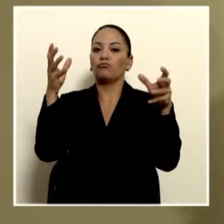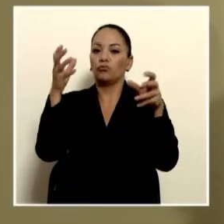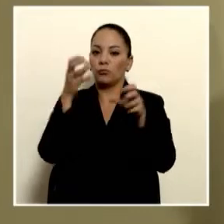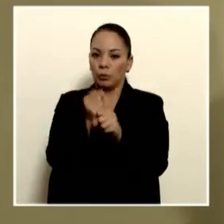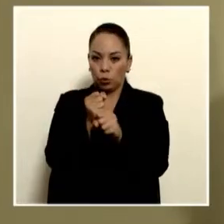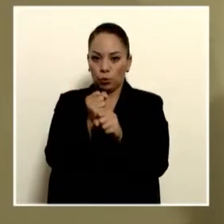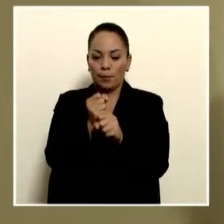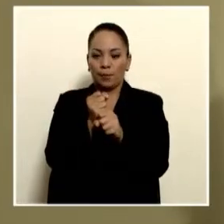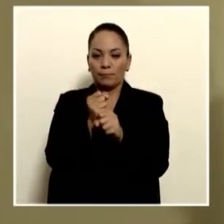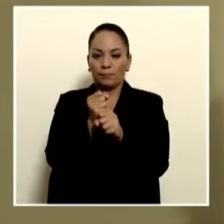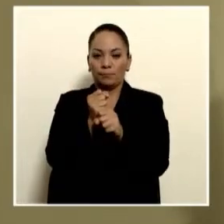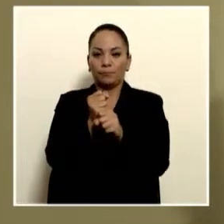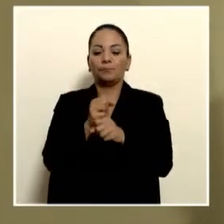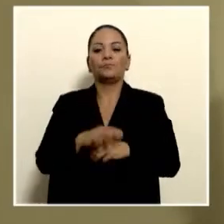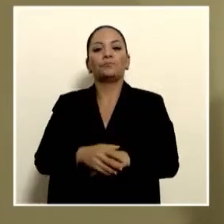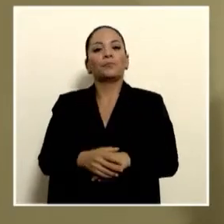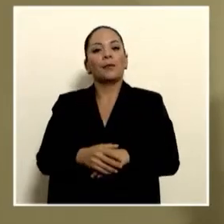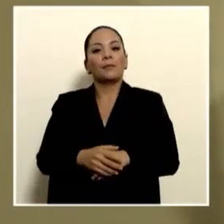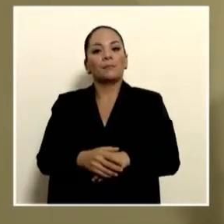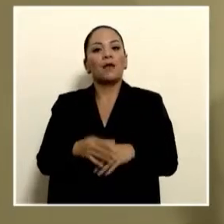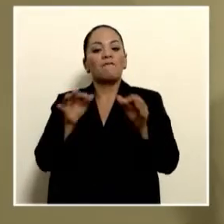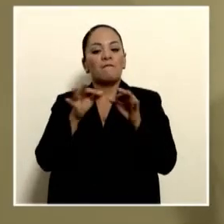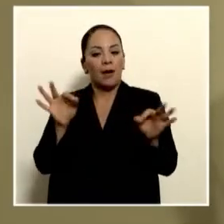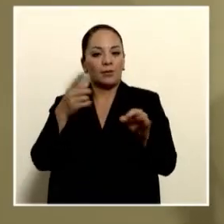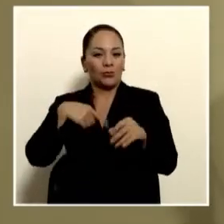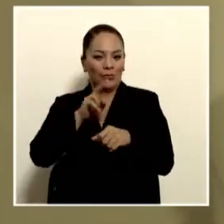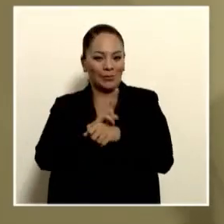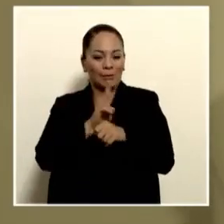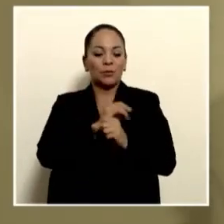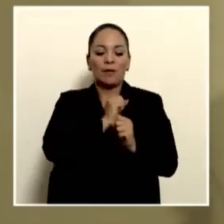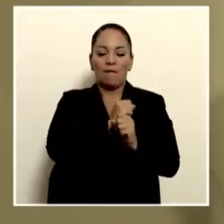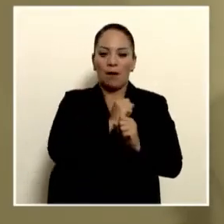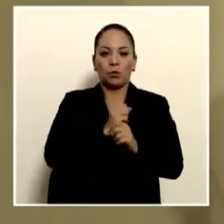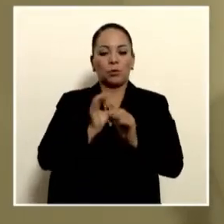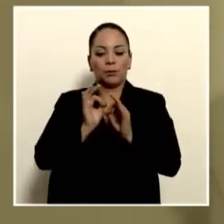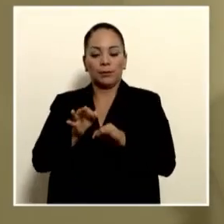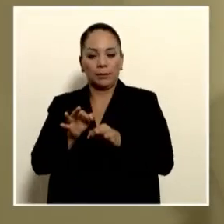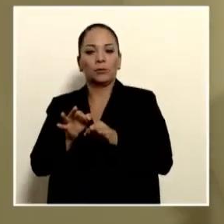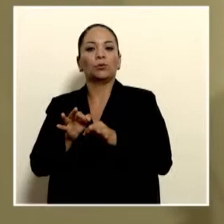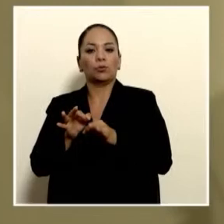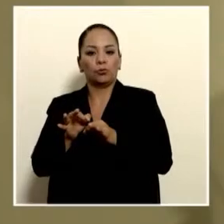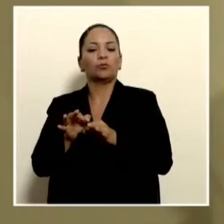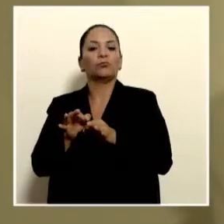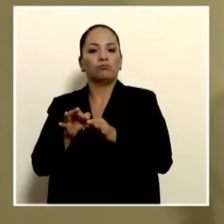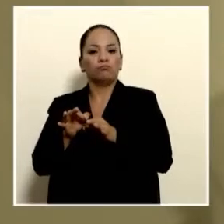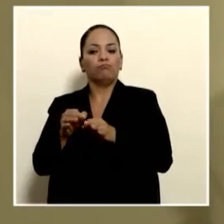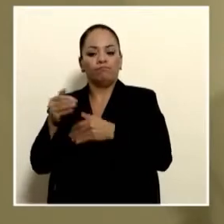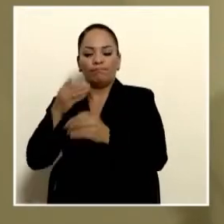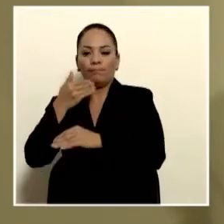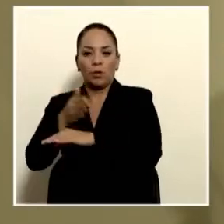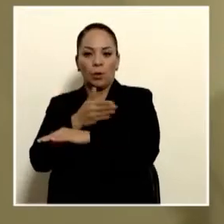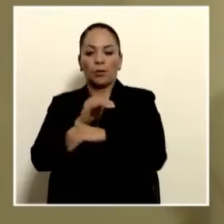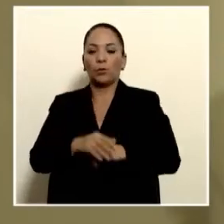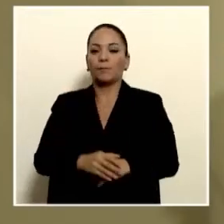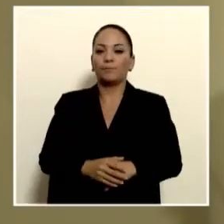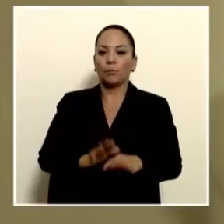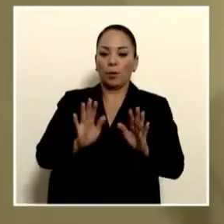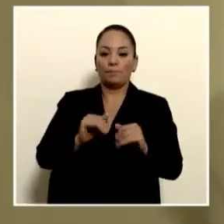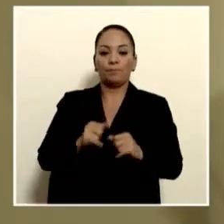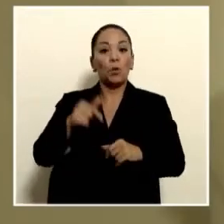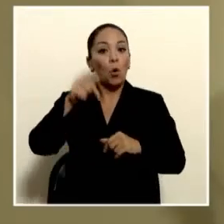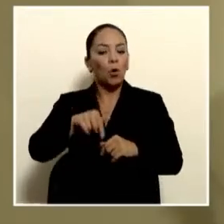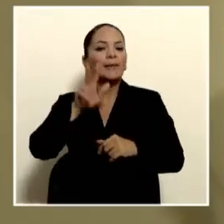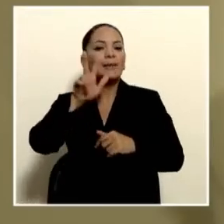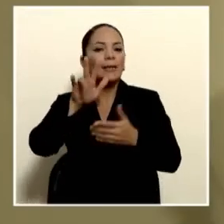estos trabajando, decidiendo, progresando, 3 entregas importantes, seguimos para